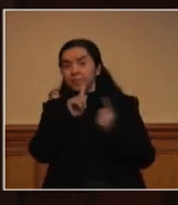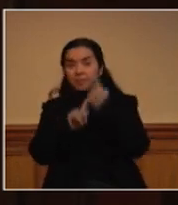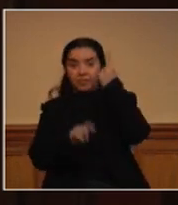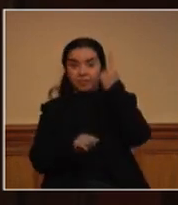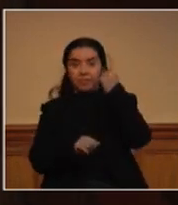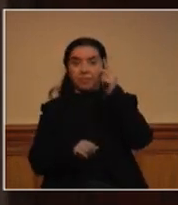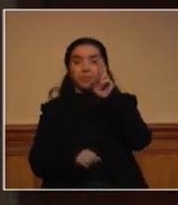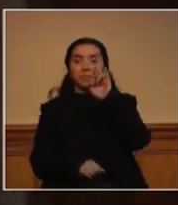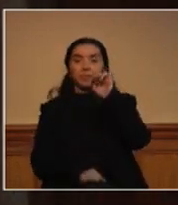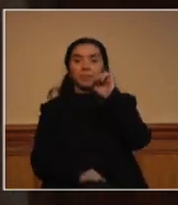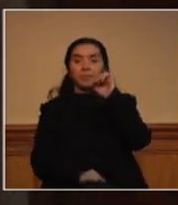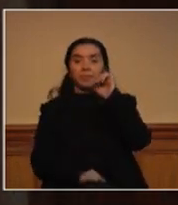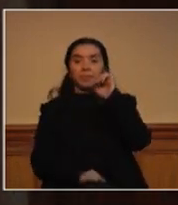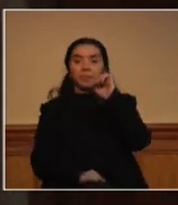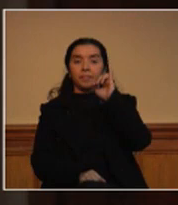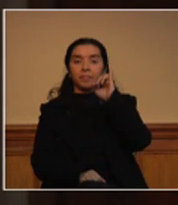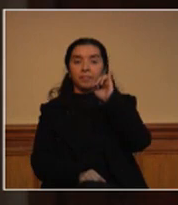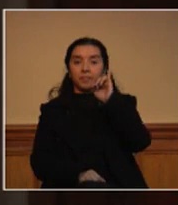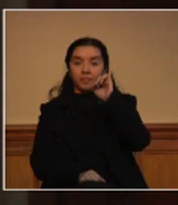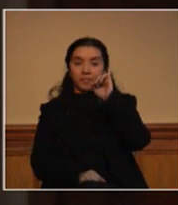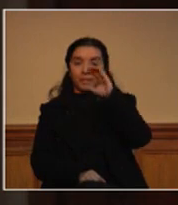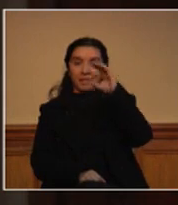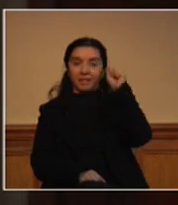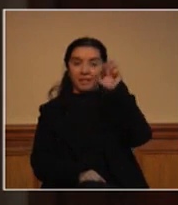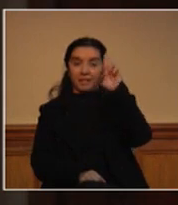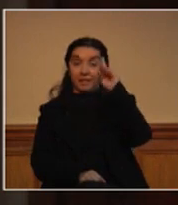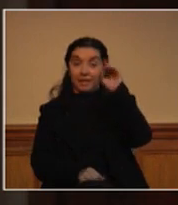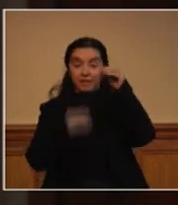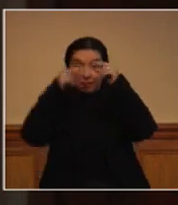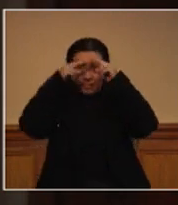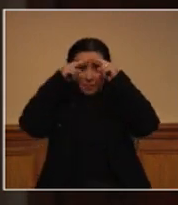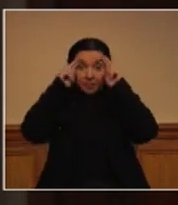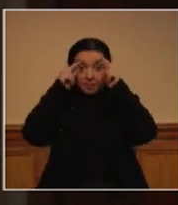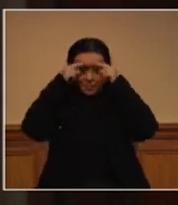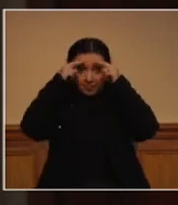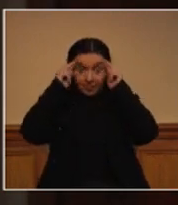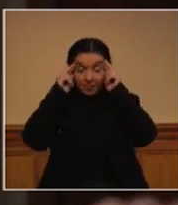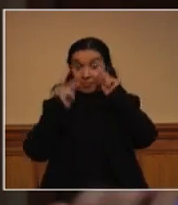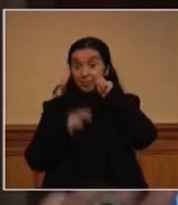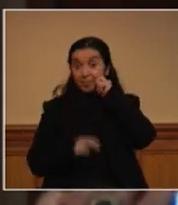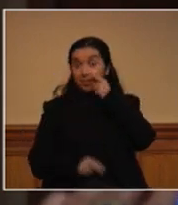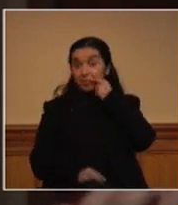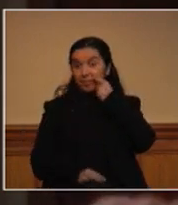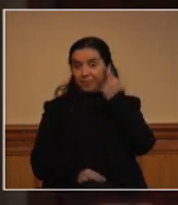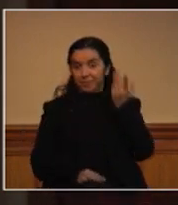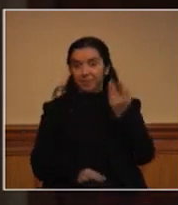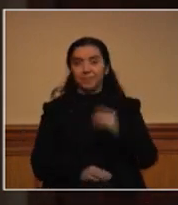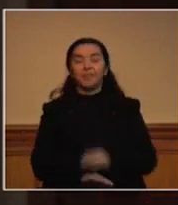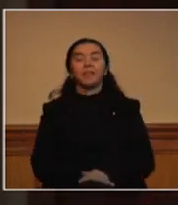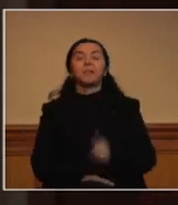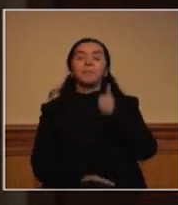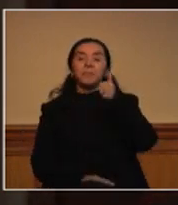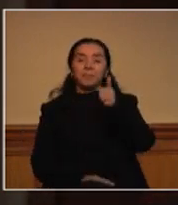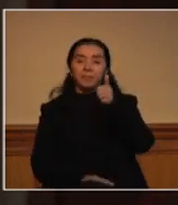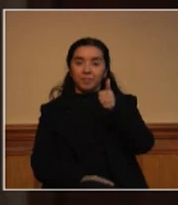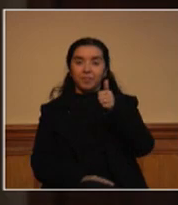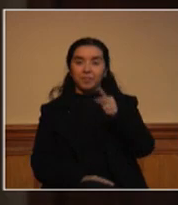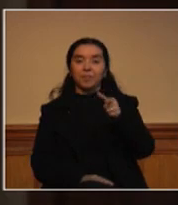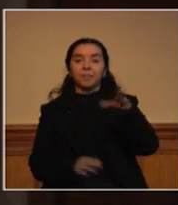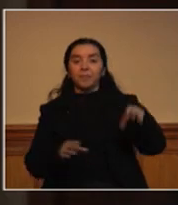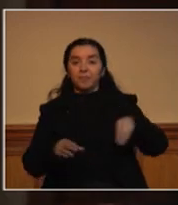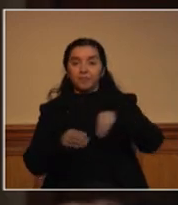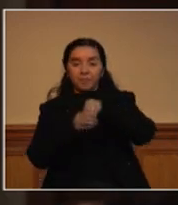Ricardo Rosas, director de CDETI, del Centro de Desarrollo de Tecnología de Educación Inclusiva, de Tecnología